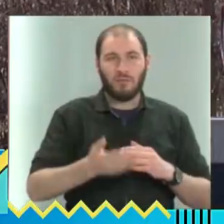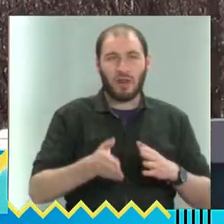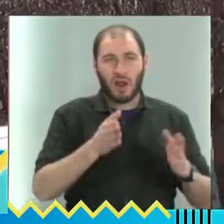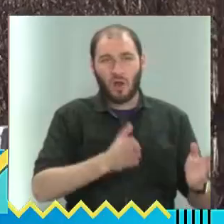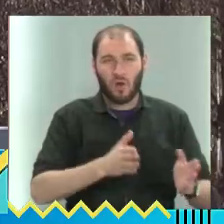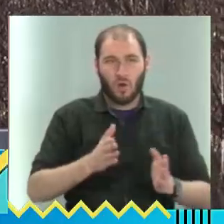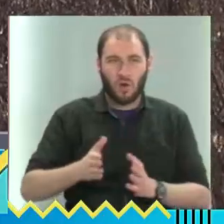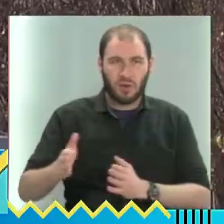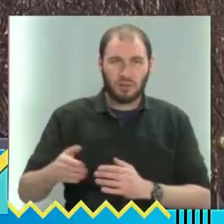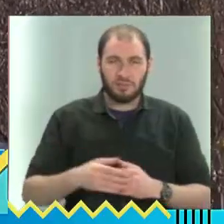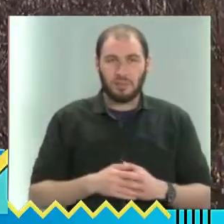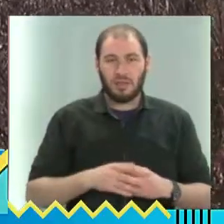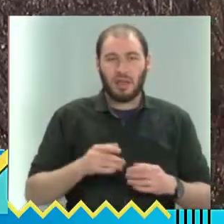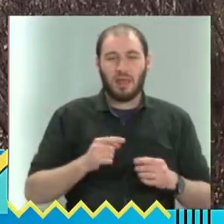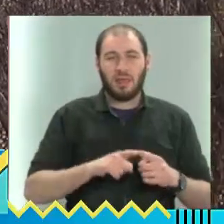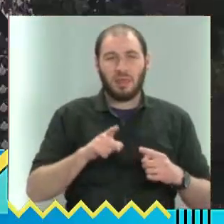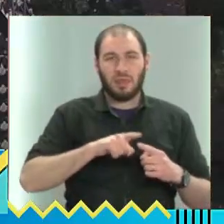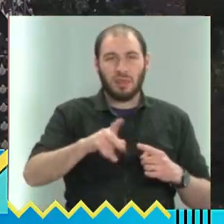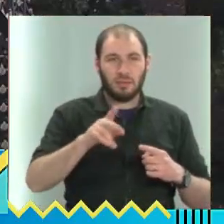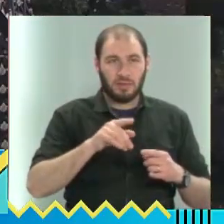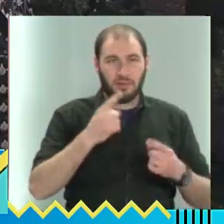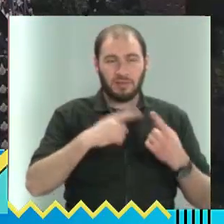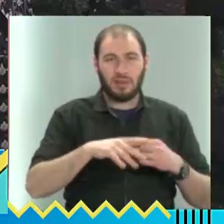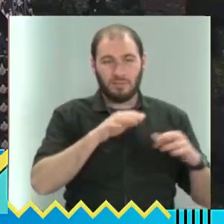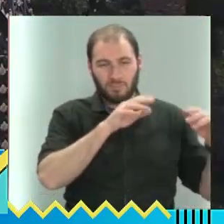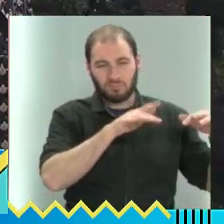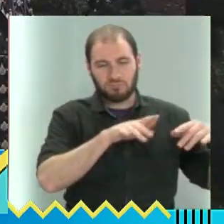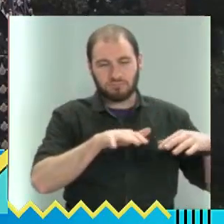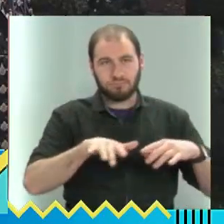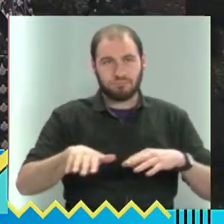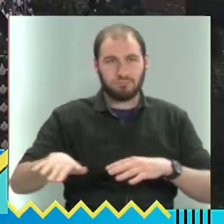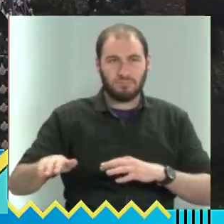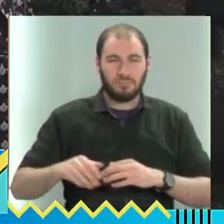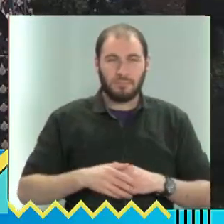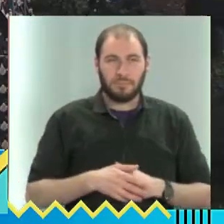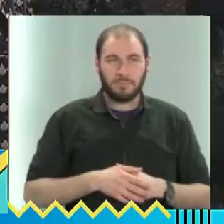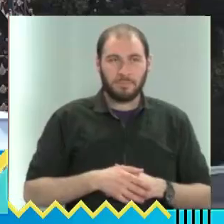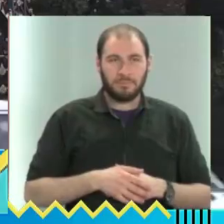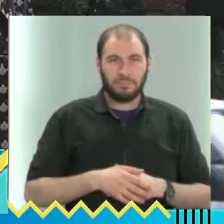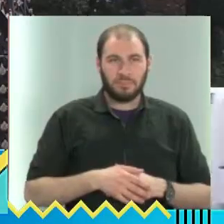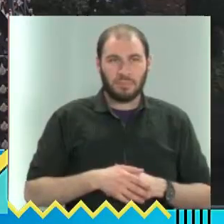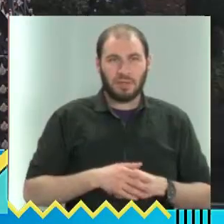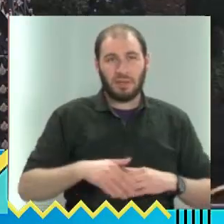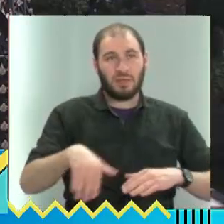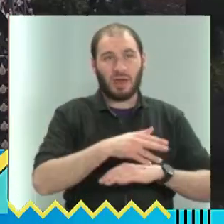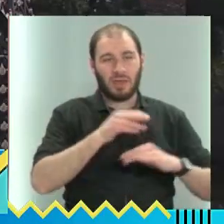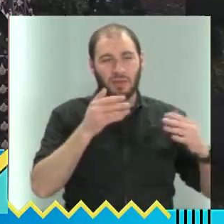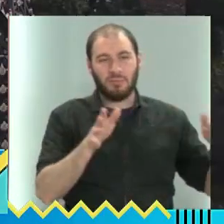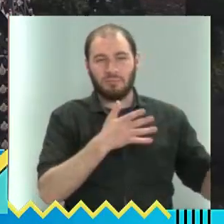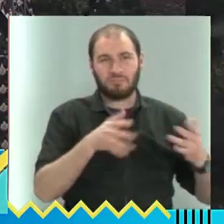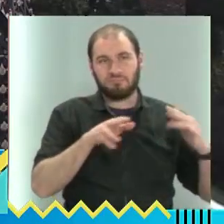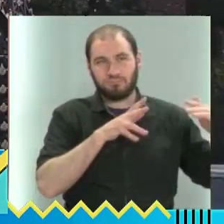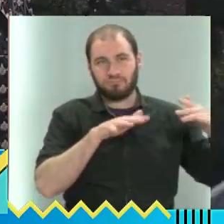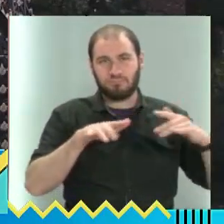ordenados en determinada dirección, todas esas brisas bajaban a través de las calles y de los